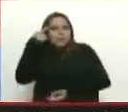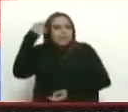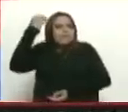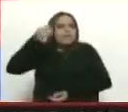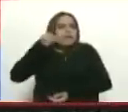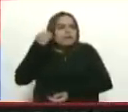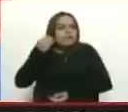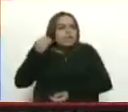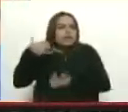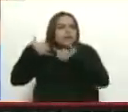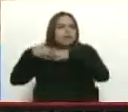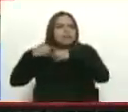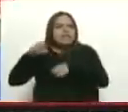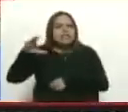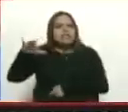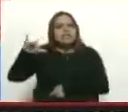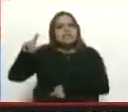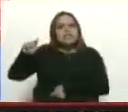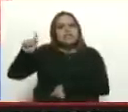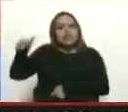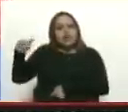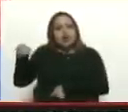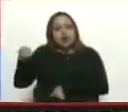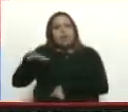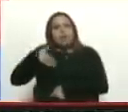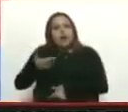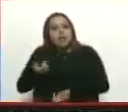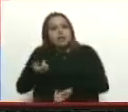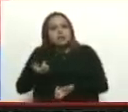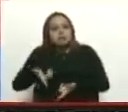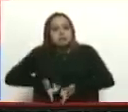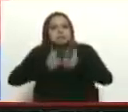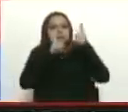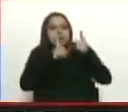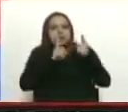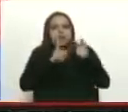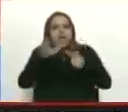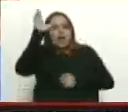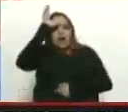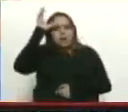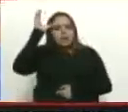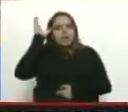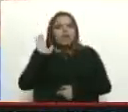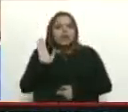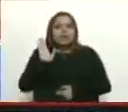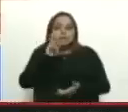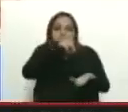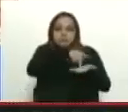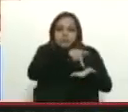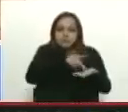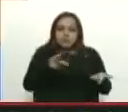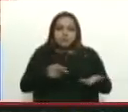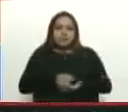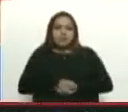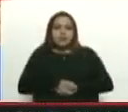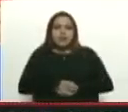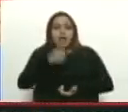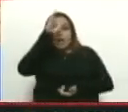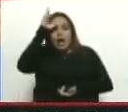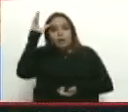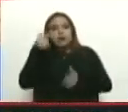Citgo van a negociar la habilitación de Capriles. O sea, Capriles lo está poniendo así.